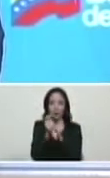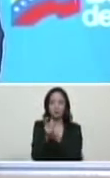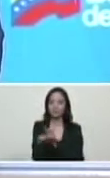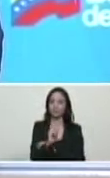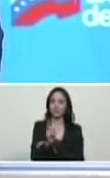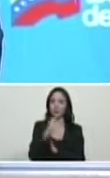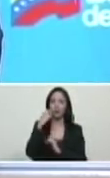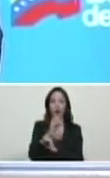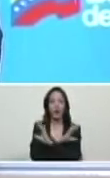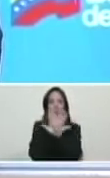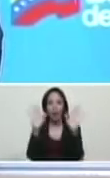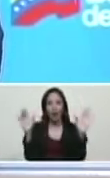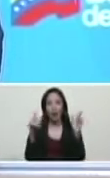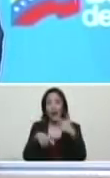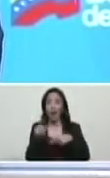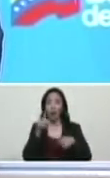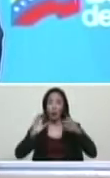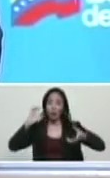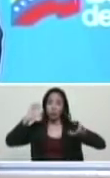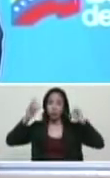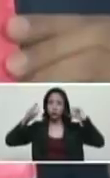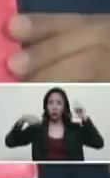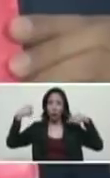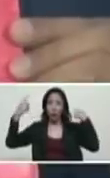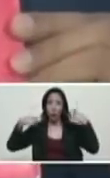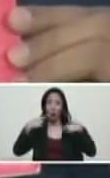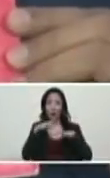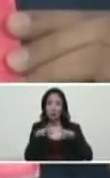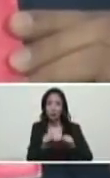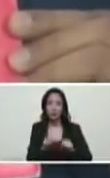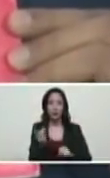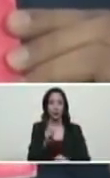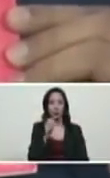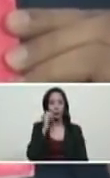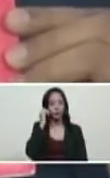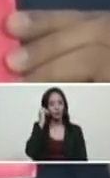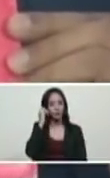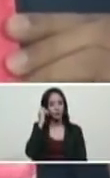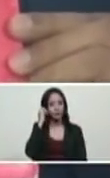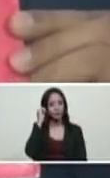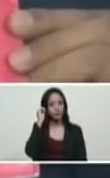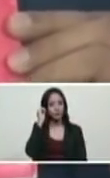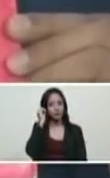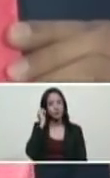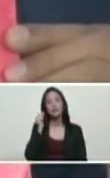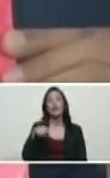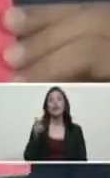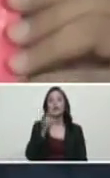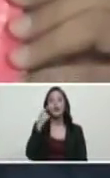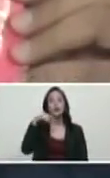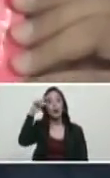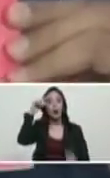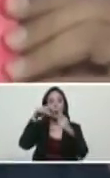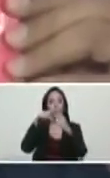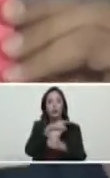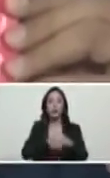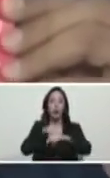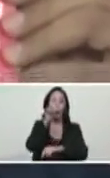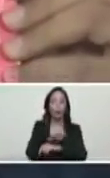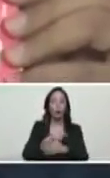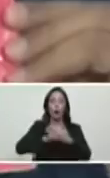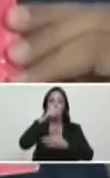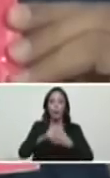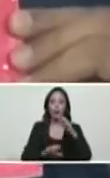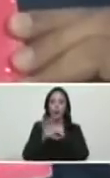aventureras, alocadas e intervencionistas. Venezuela tiene un solo destino, y el destino es el plan de la